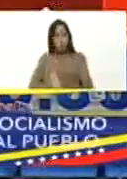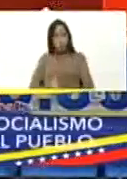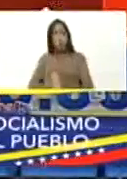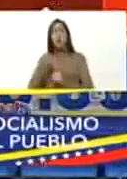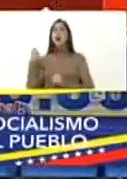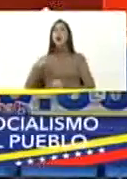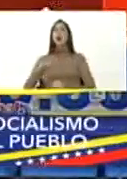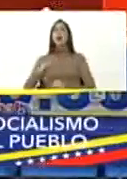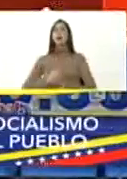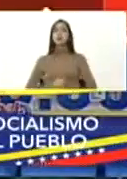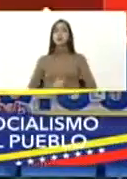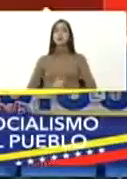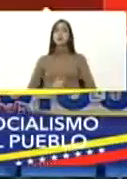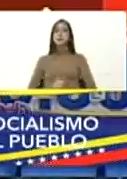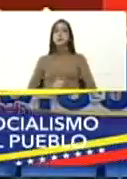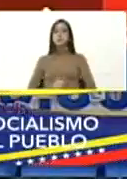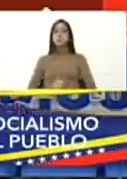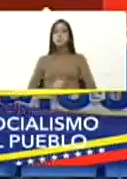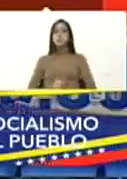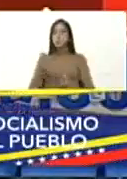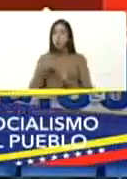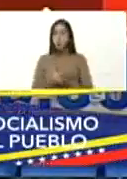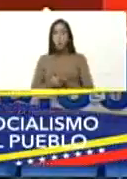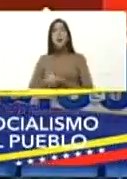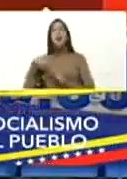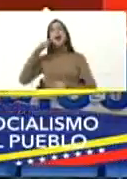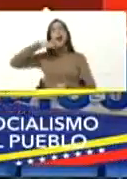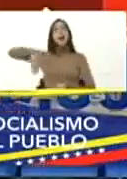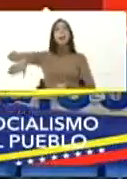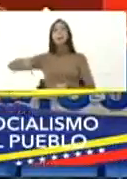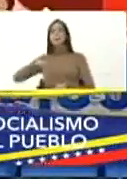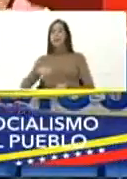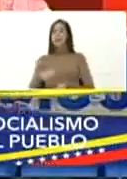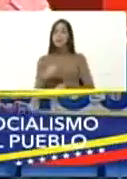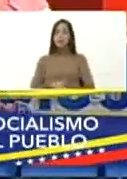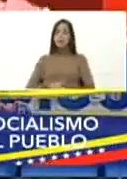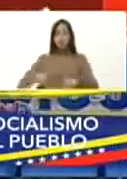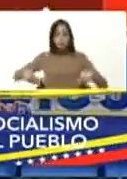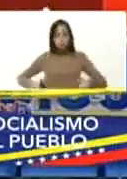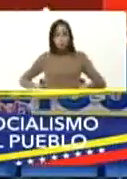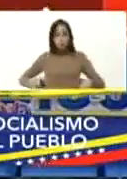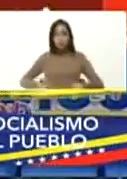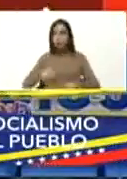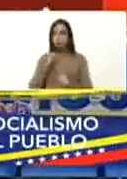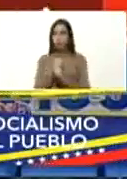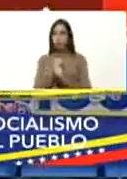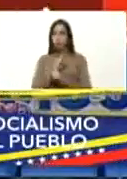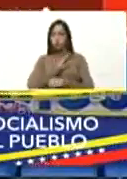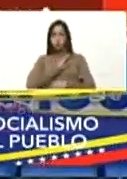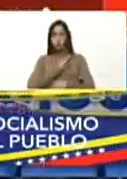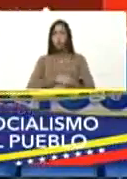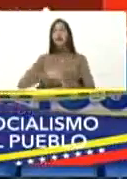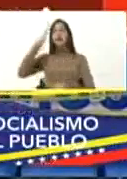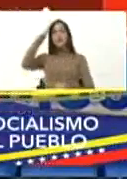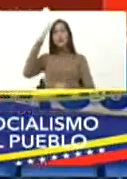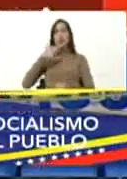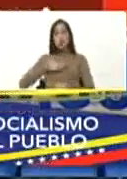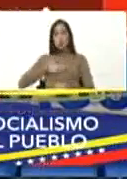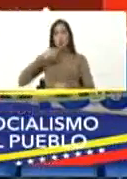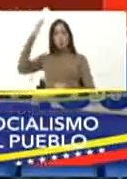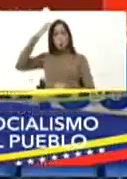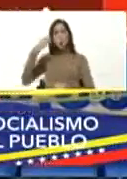prosperidad y viene del poder popular, viene del esfuerzo y del trabajo. Sé lo que le estoy